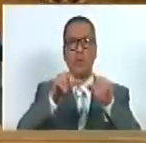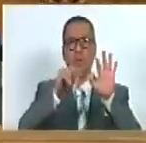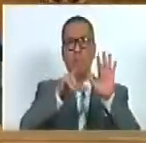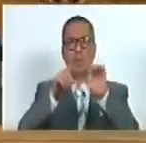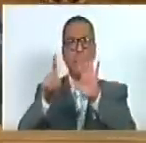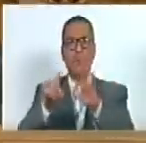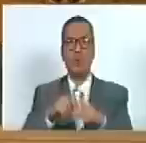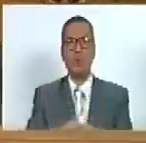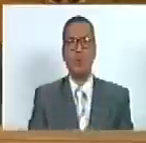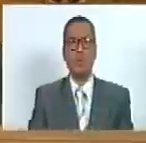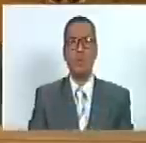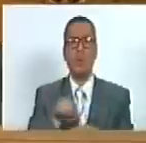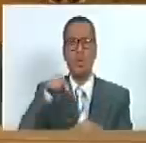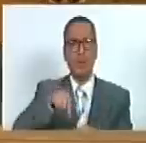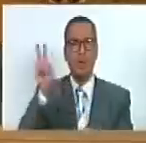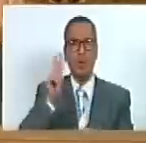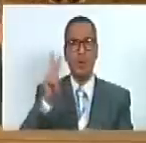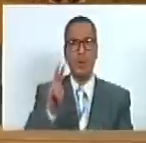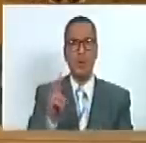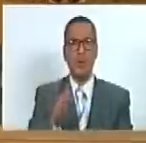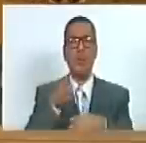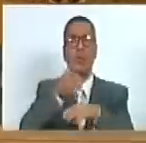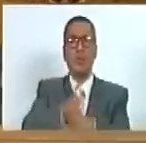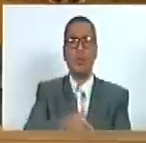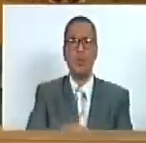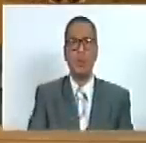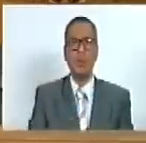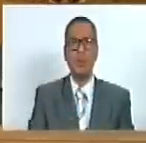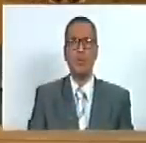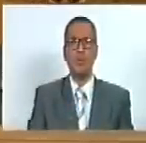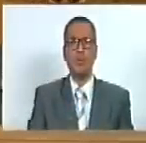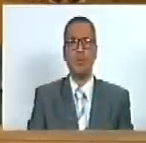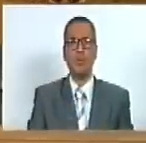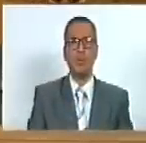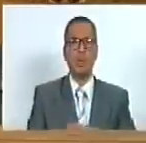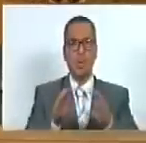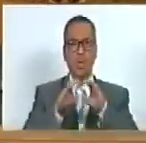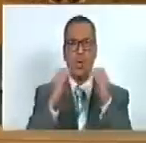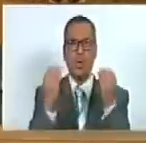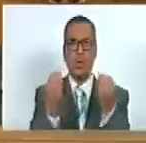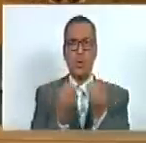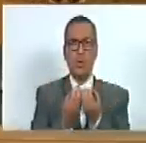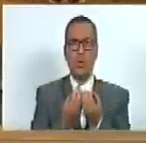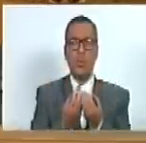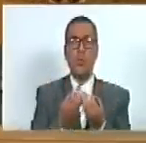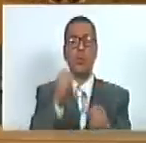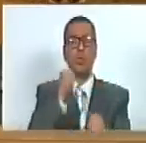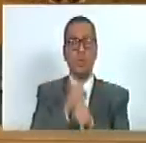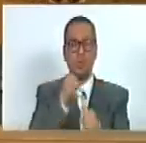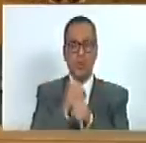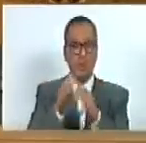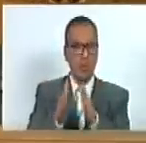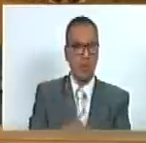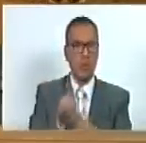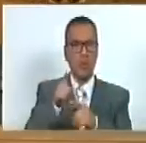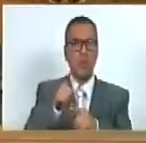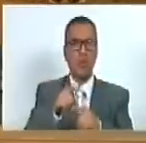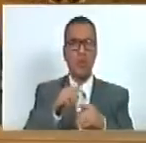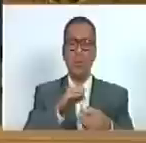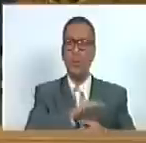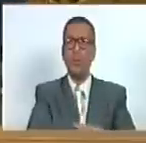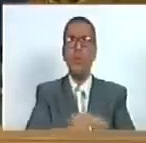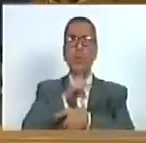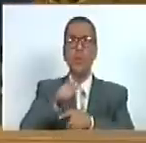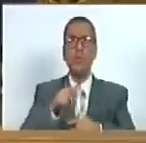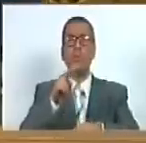1886. Pero en Venezuela entró la organización de la clase obrera justamente con los sindicatos que se